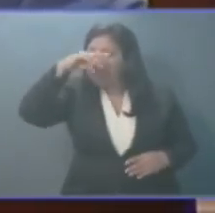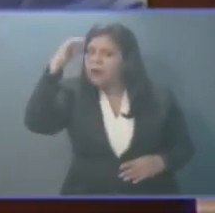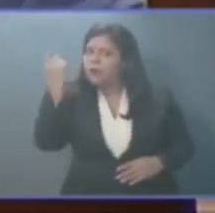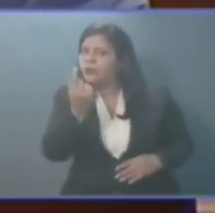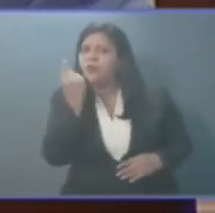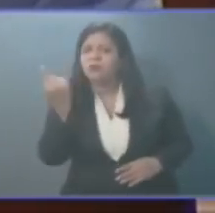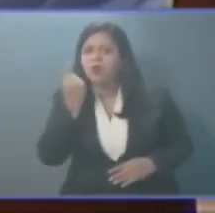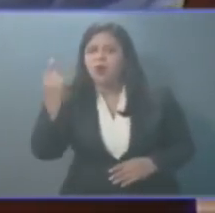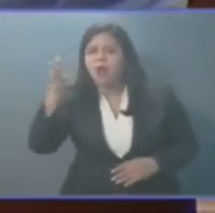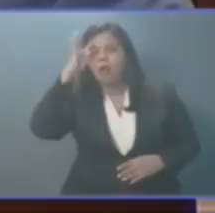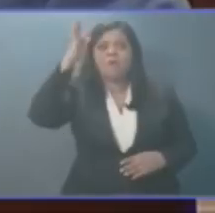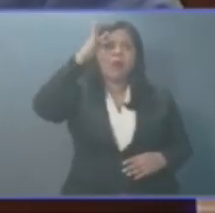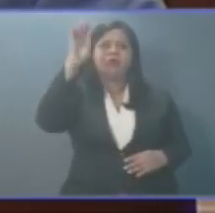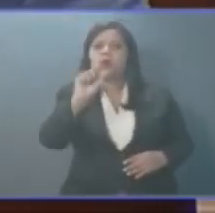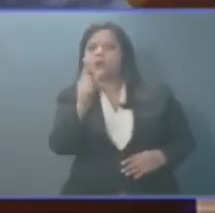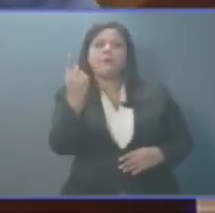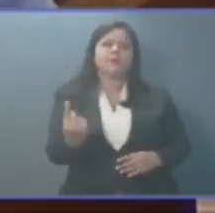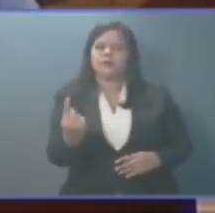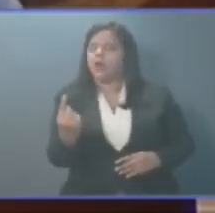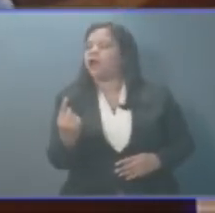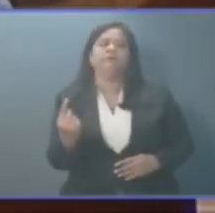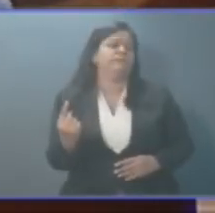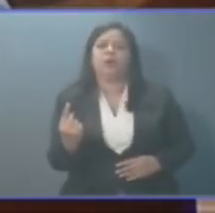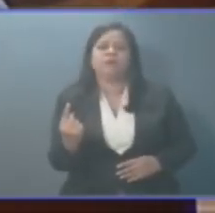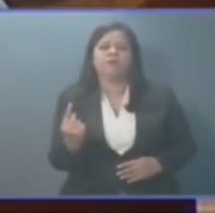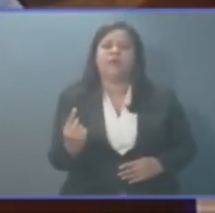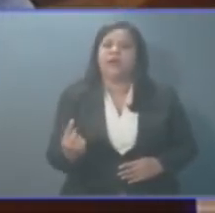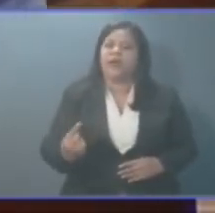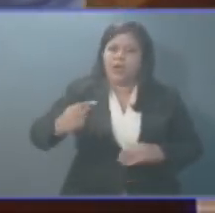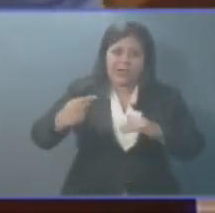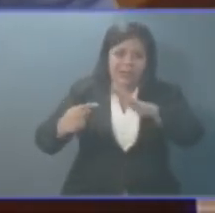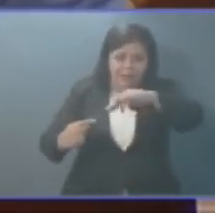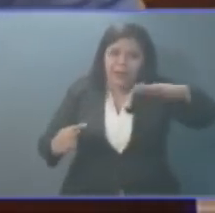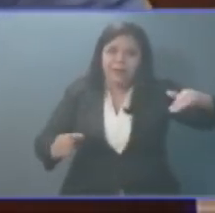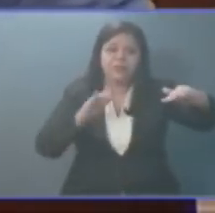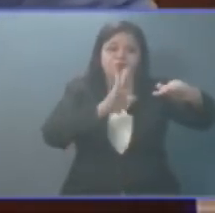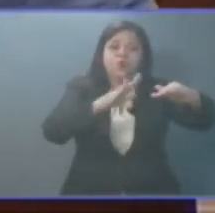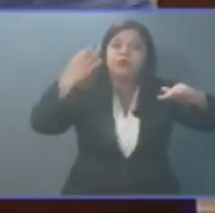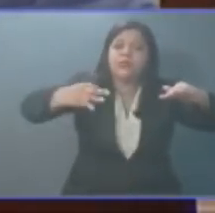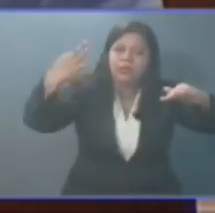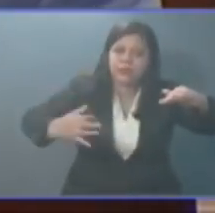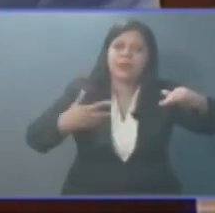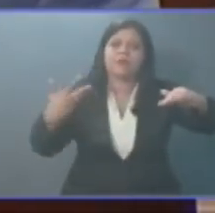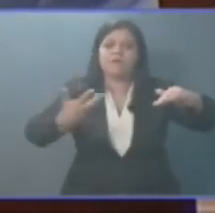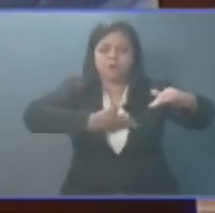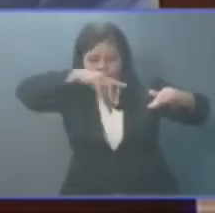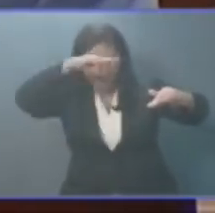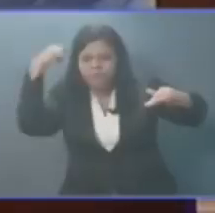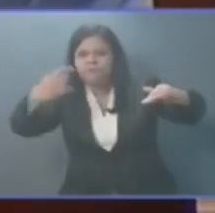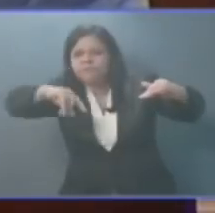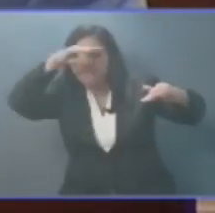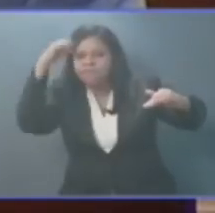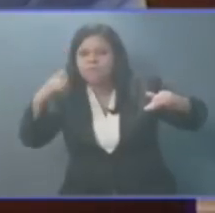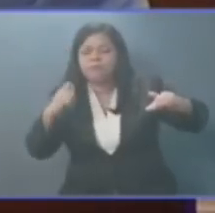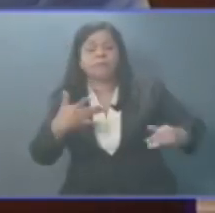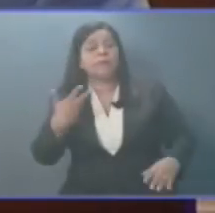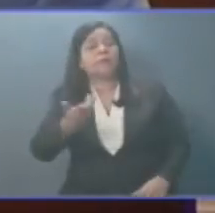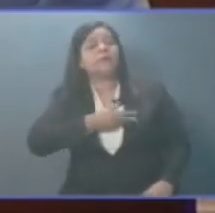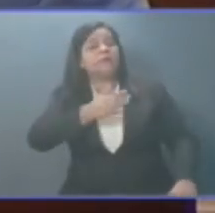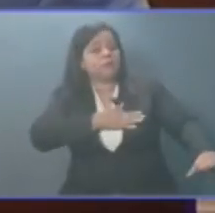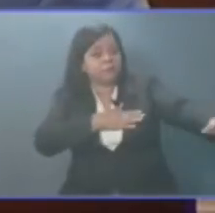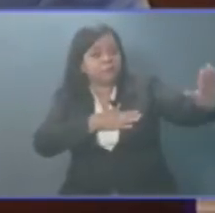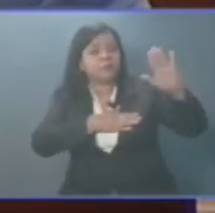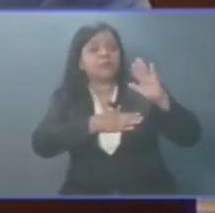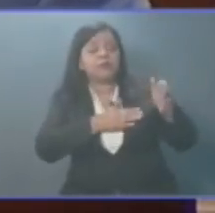al antojo de un titular, sino a las verdaderas necesidades del pueblo. Con ese compromiso, iniciamos